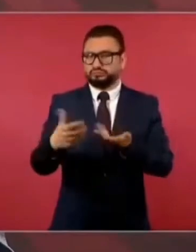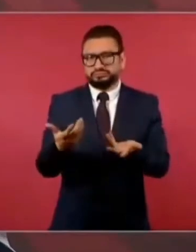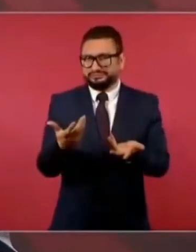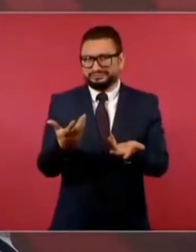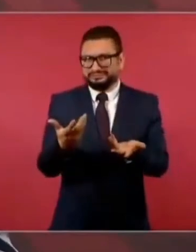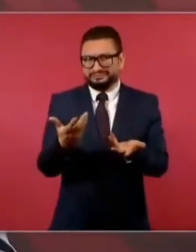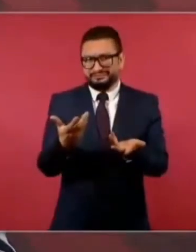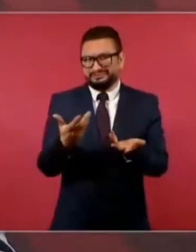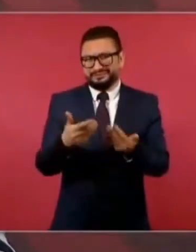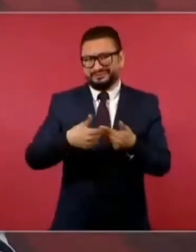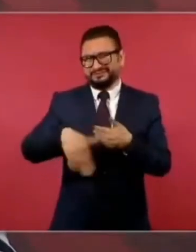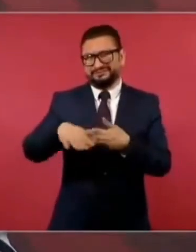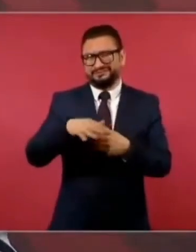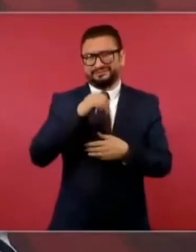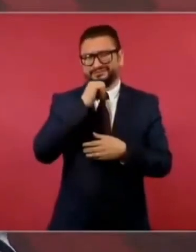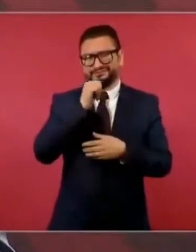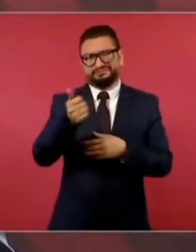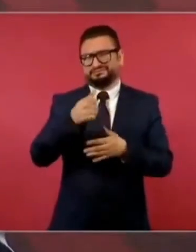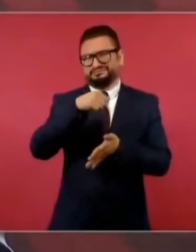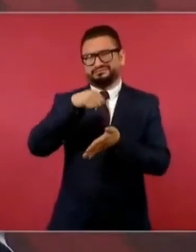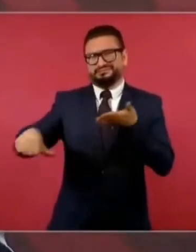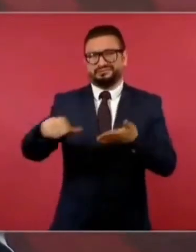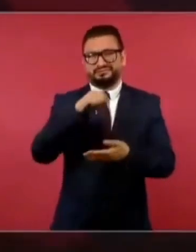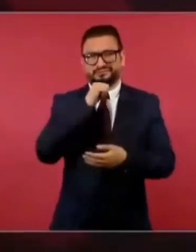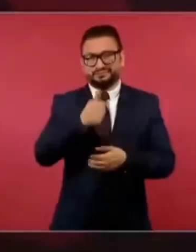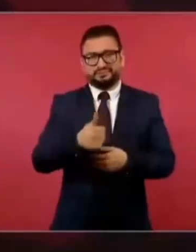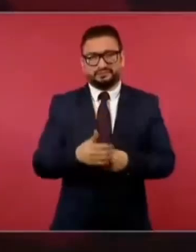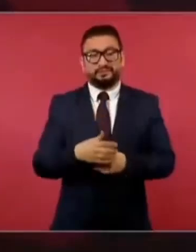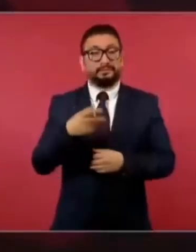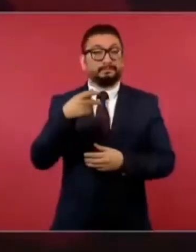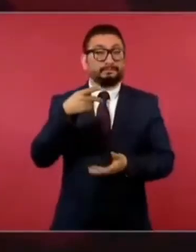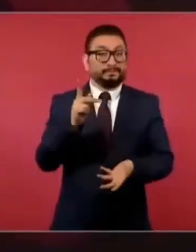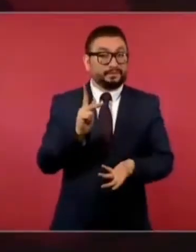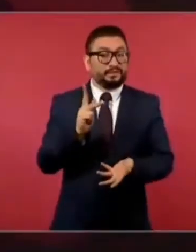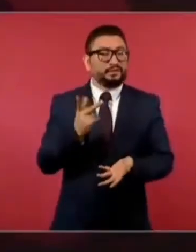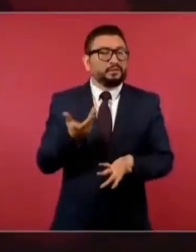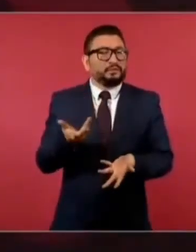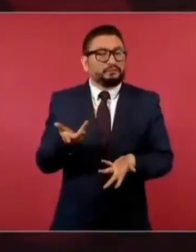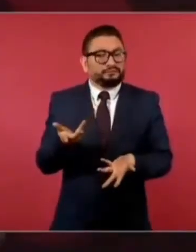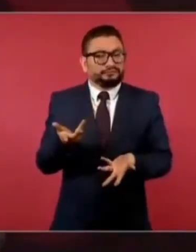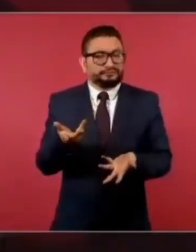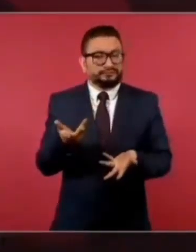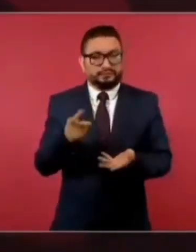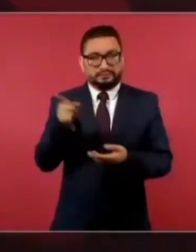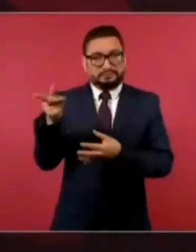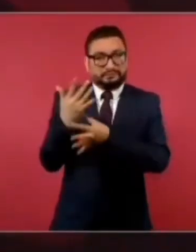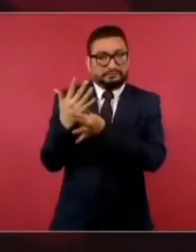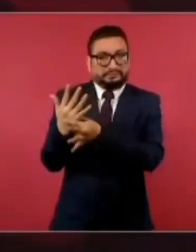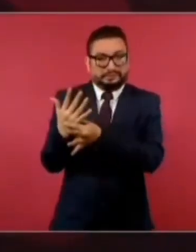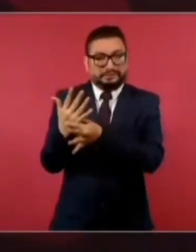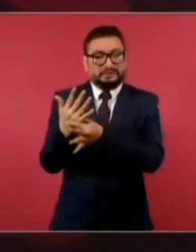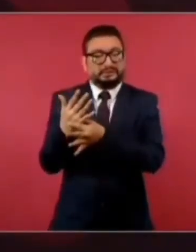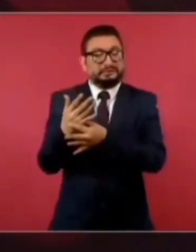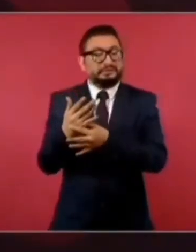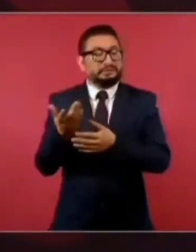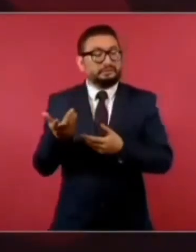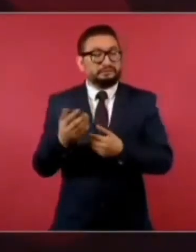Ni serán censurados. Pero, dice, es que